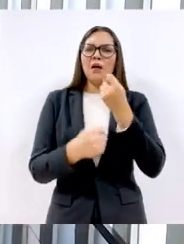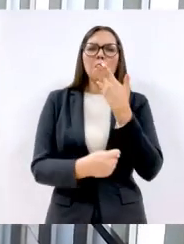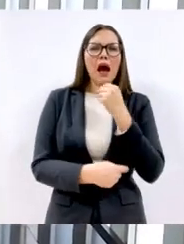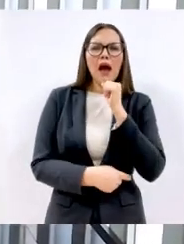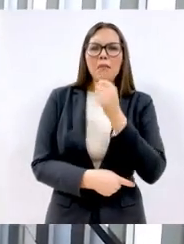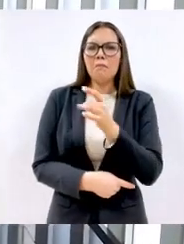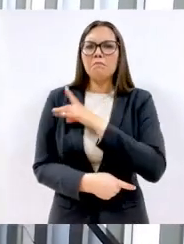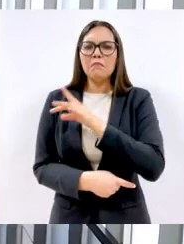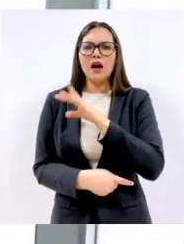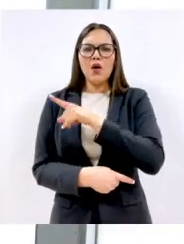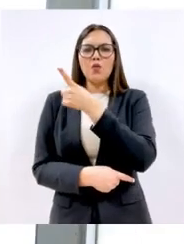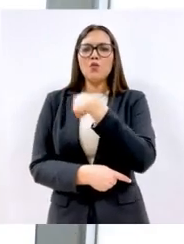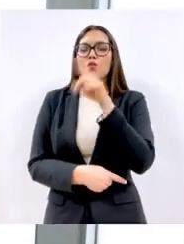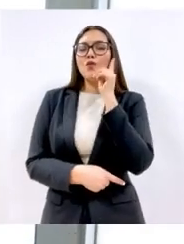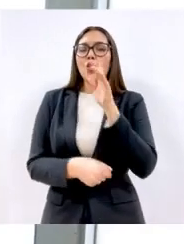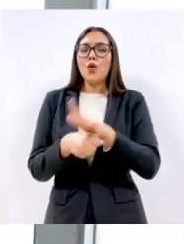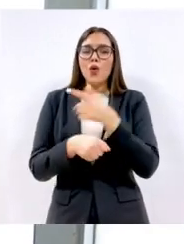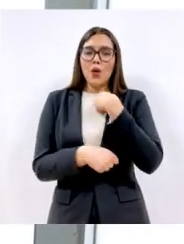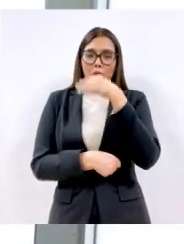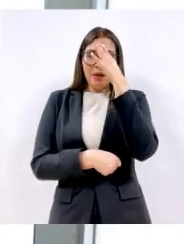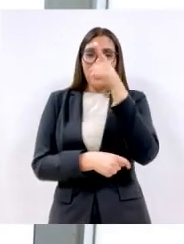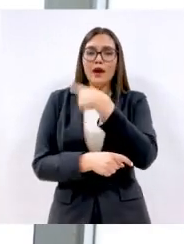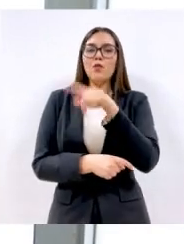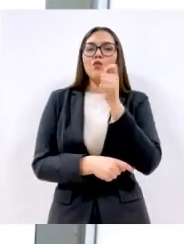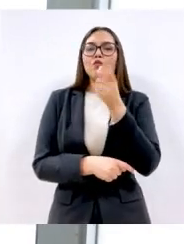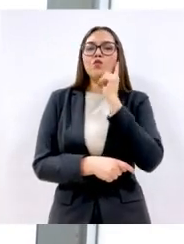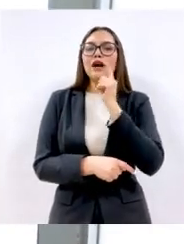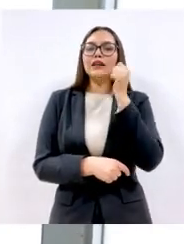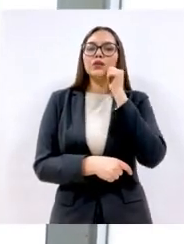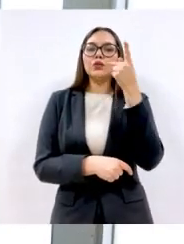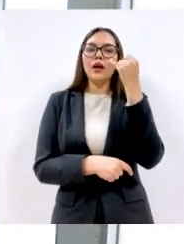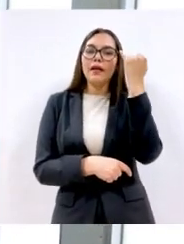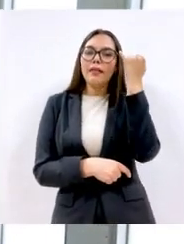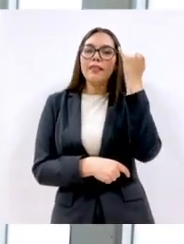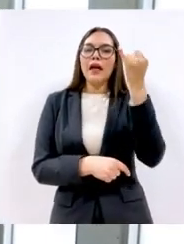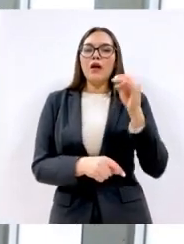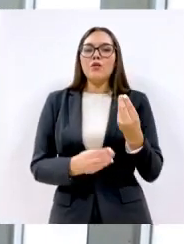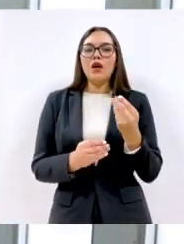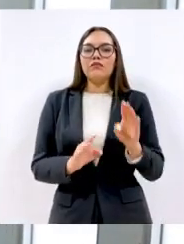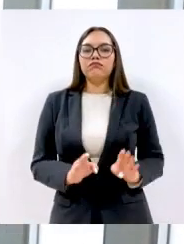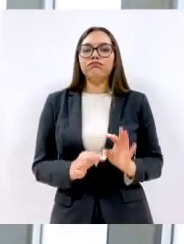Estado sin miedo, ¿no? Las mujeres, porque creo que eran mujeres con muchos